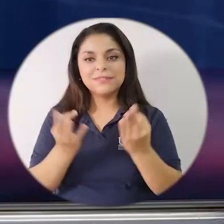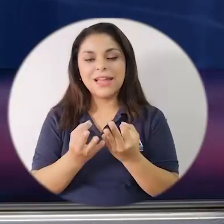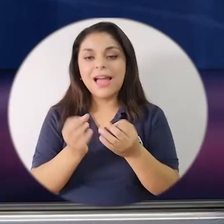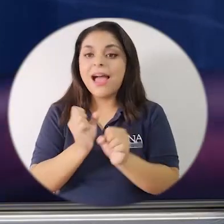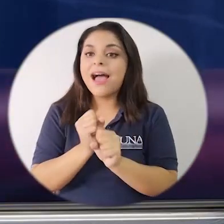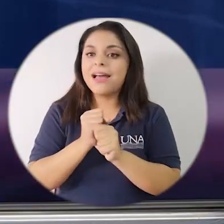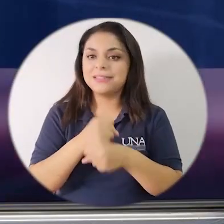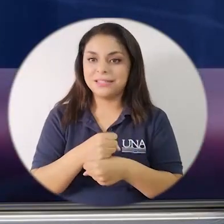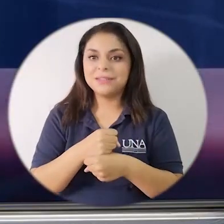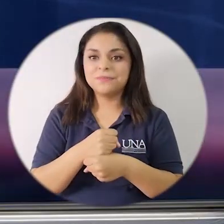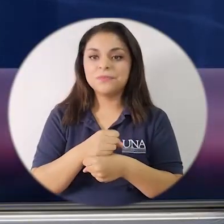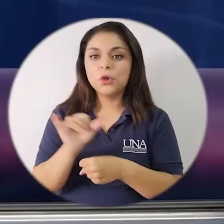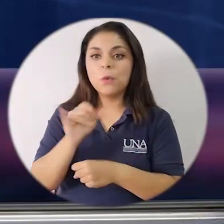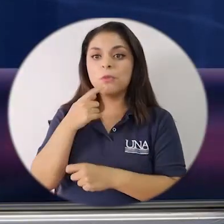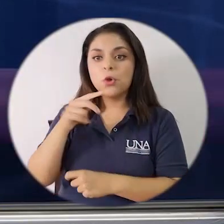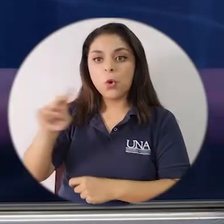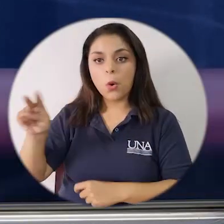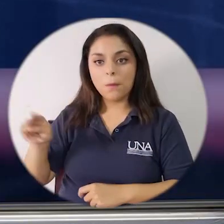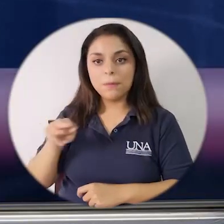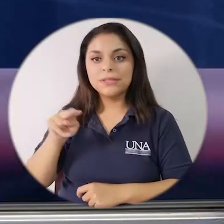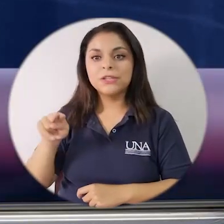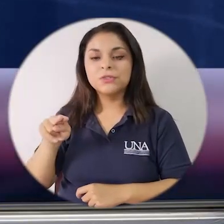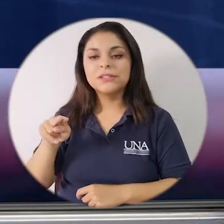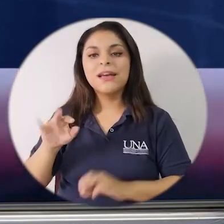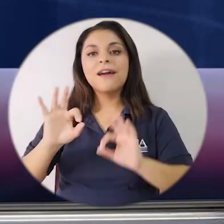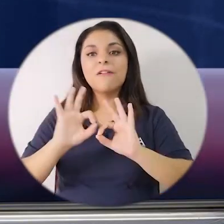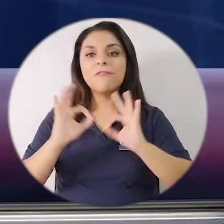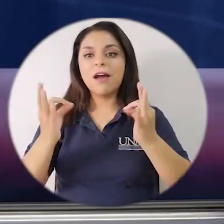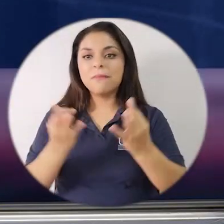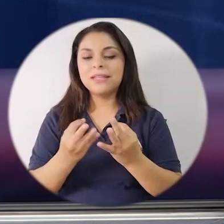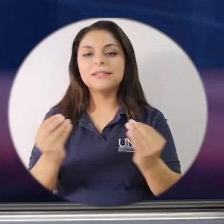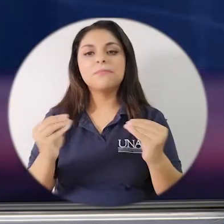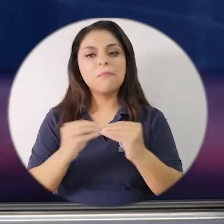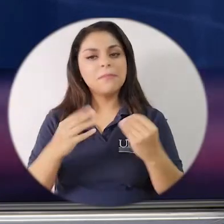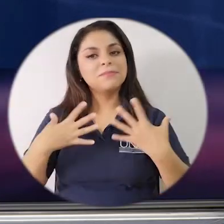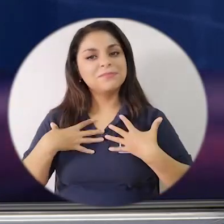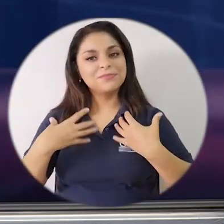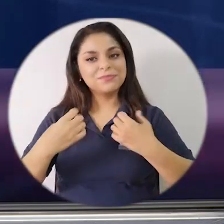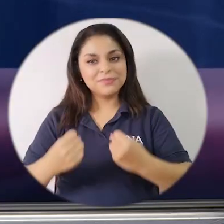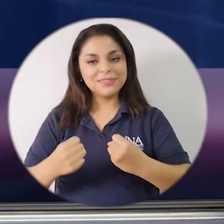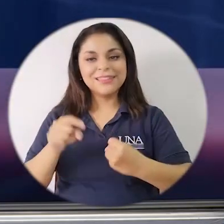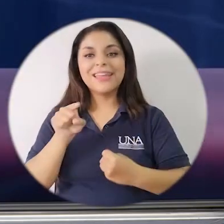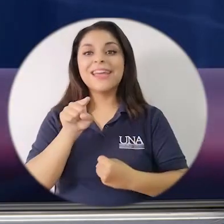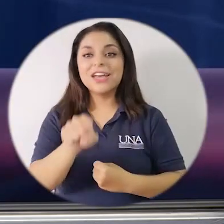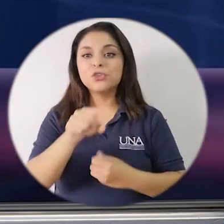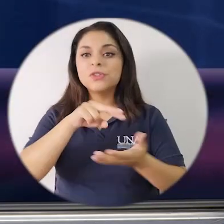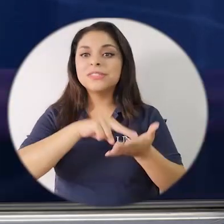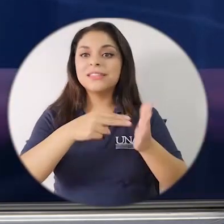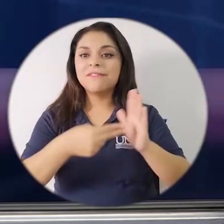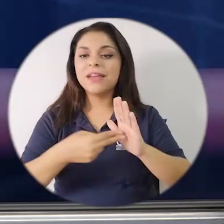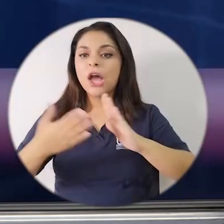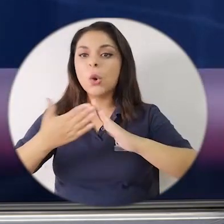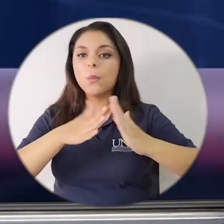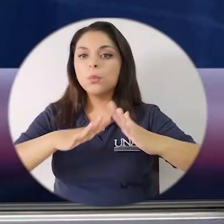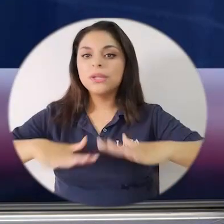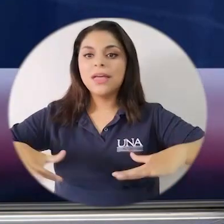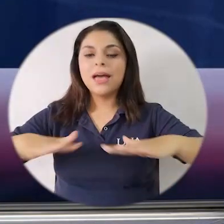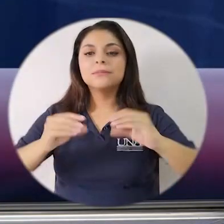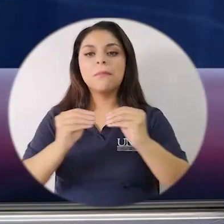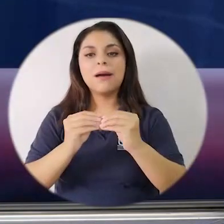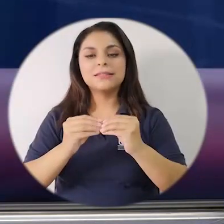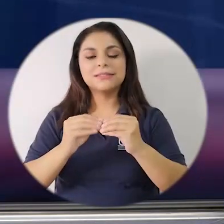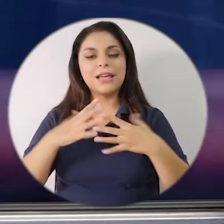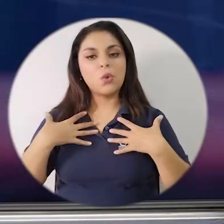ese vínculo familiar y crear, como decían las y los compañeros que nos acompañaron hoy, familias más saludables que se traducirán pues